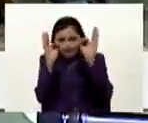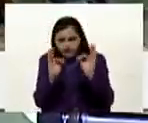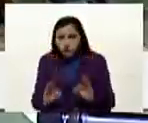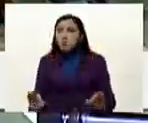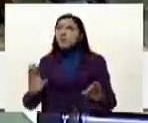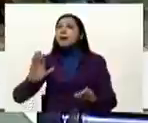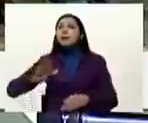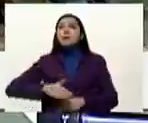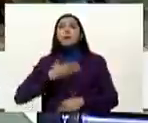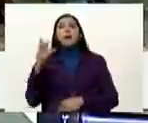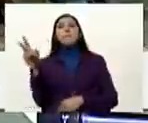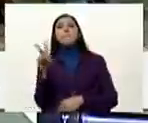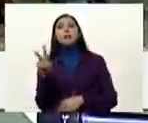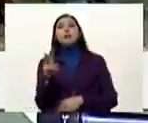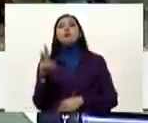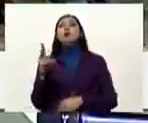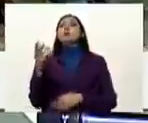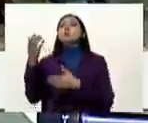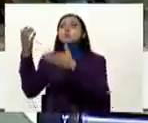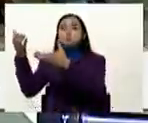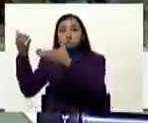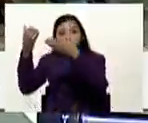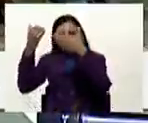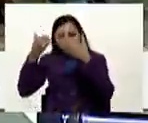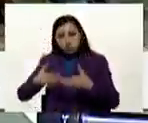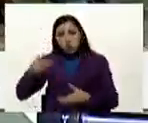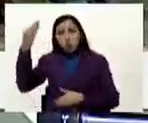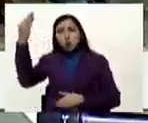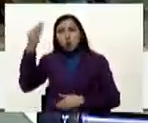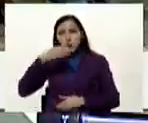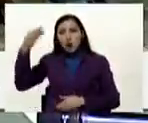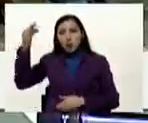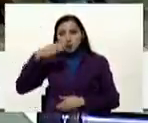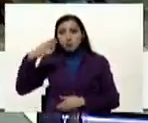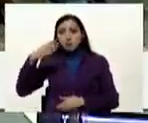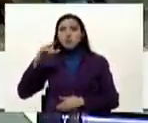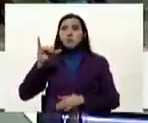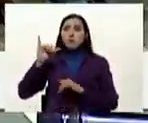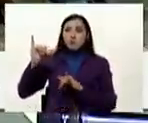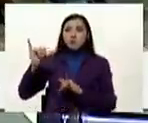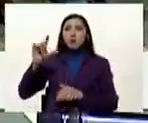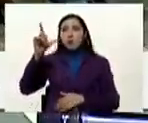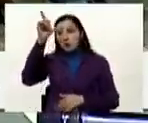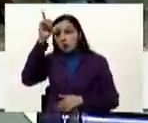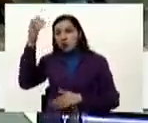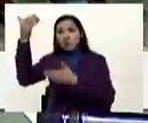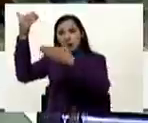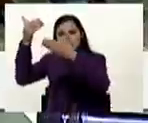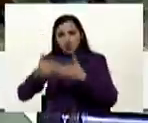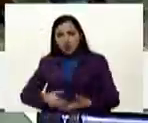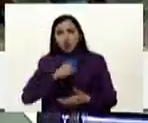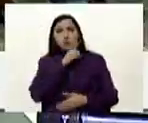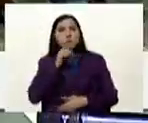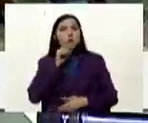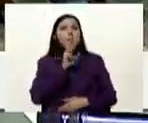imposibles, Venezuela adquiera suficientes dosis del molnupiravir.